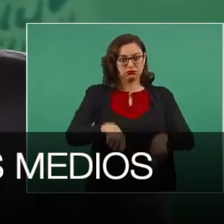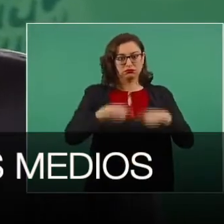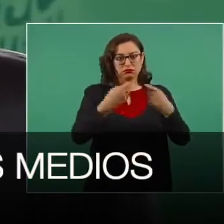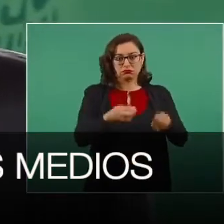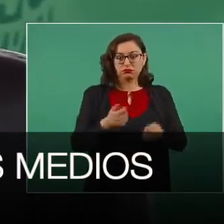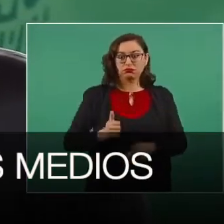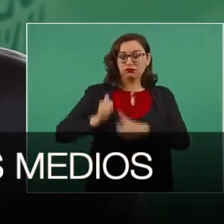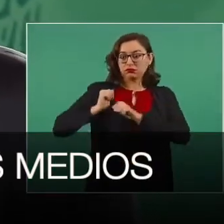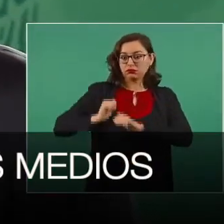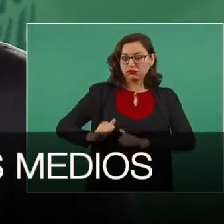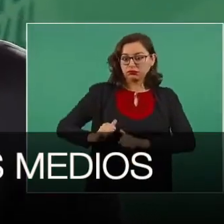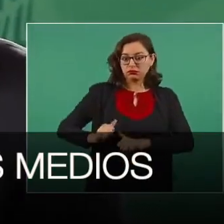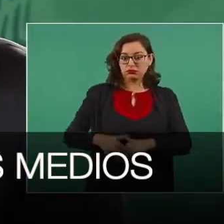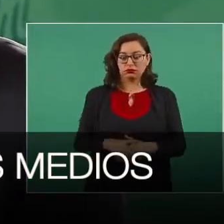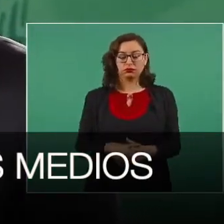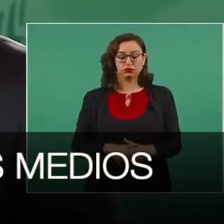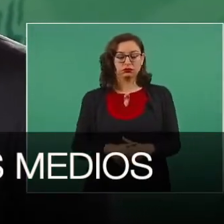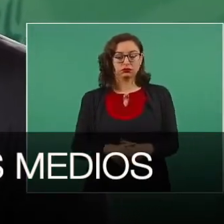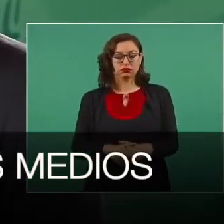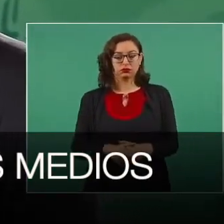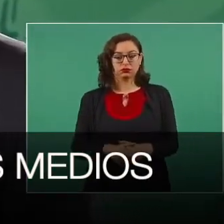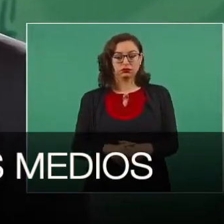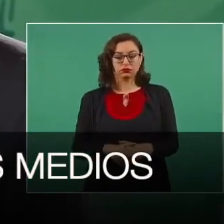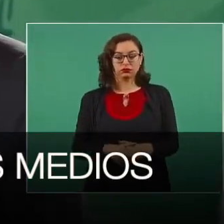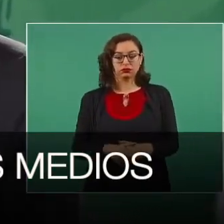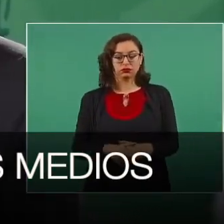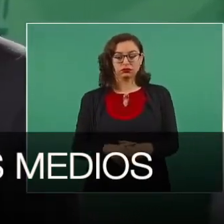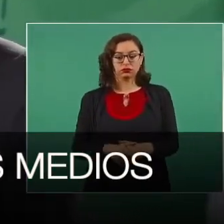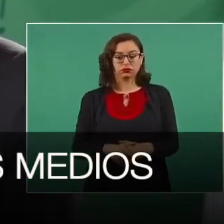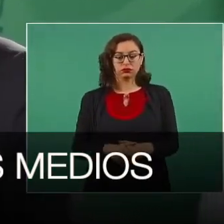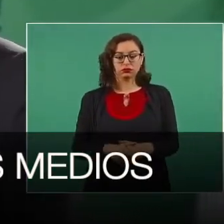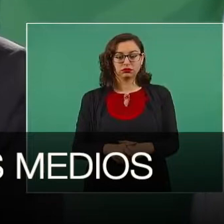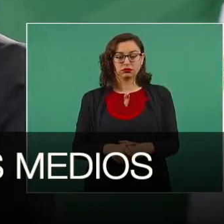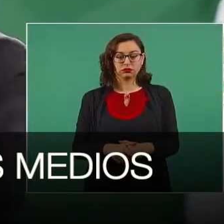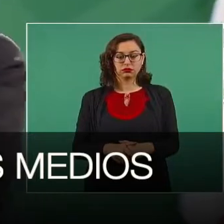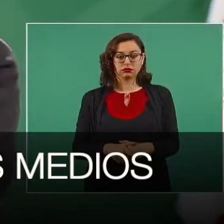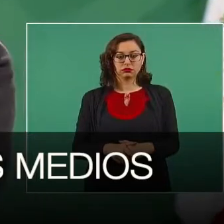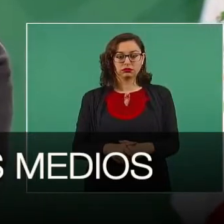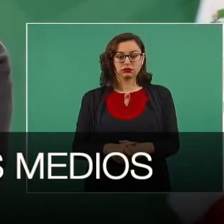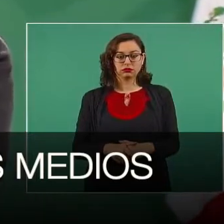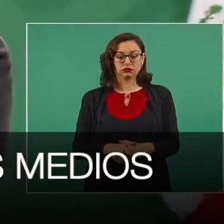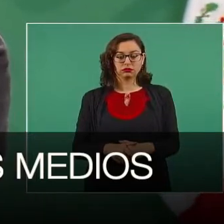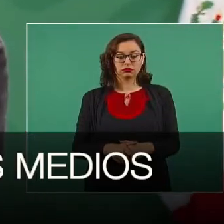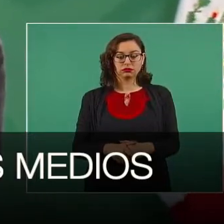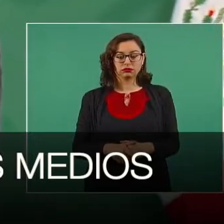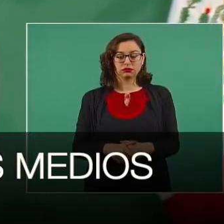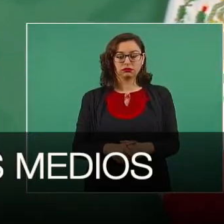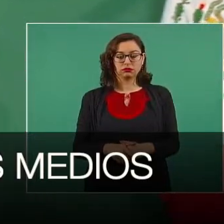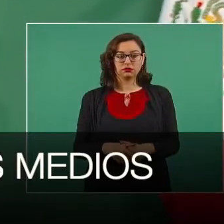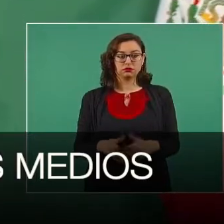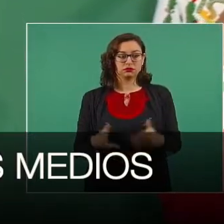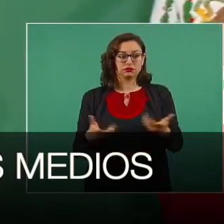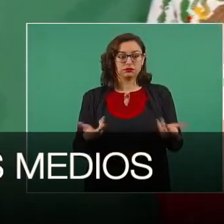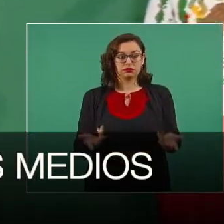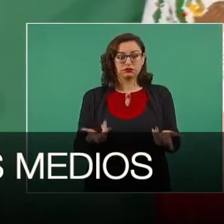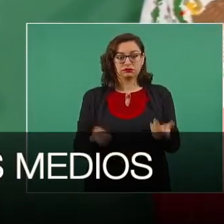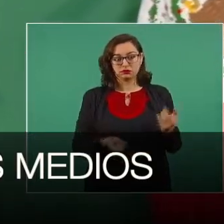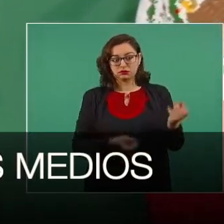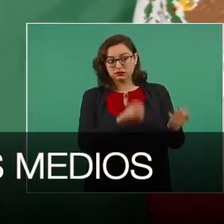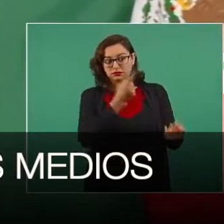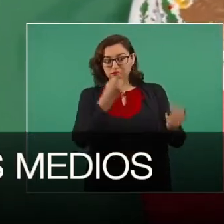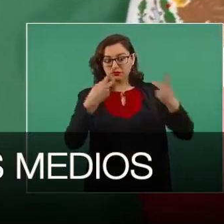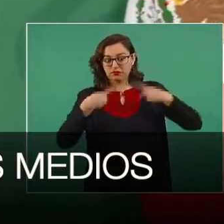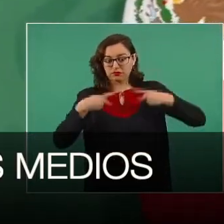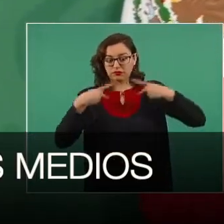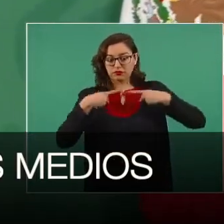Los intereses y algunos medios de comunicación pretenden enrarecer el ambiente al destacar la violencia con